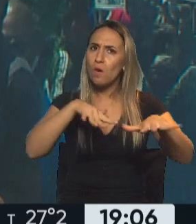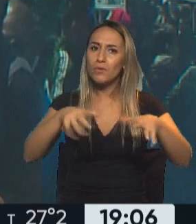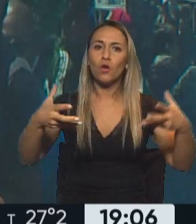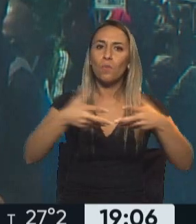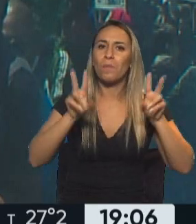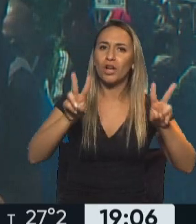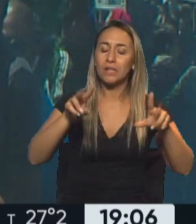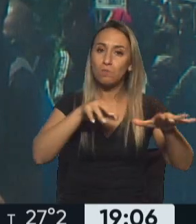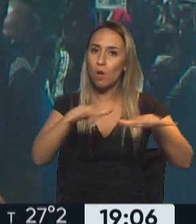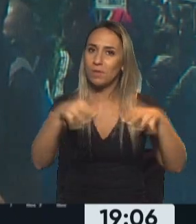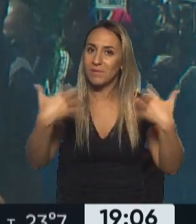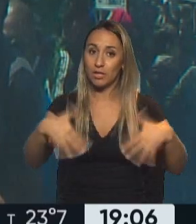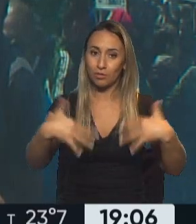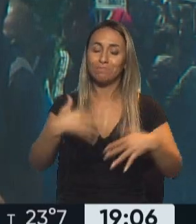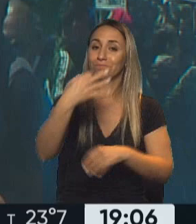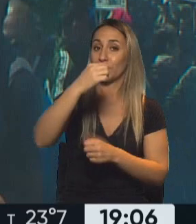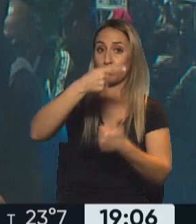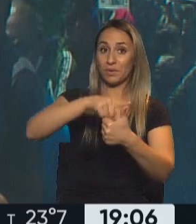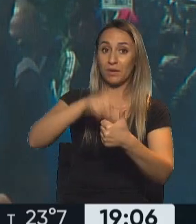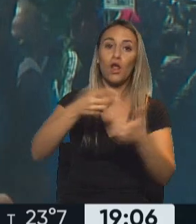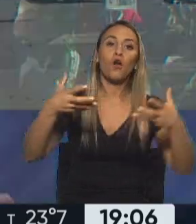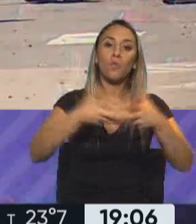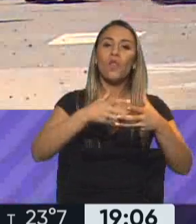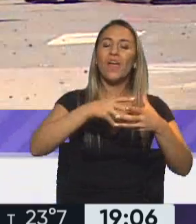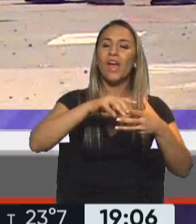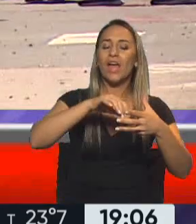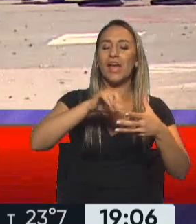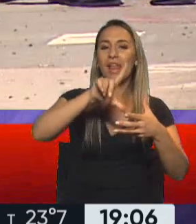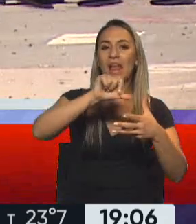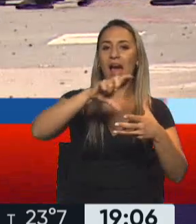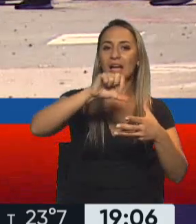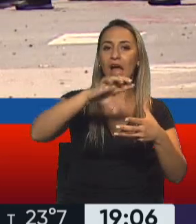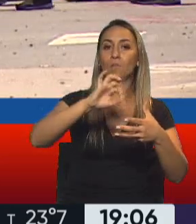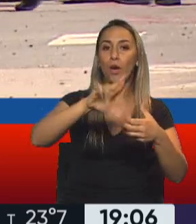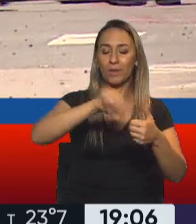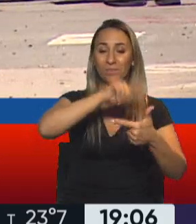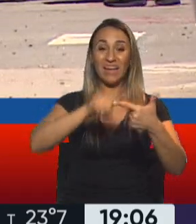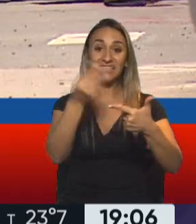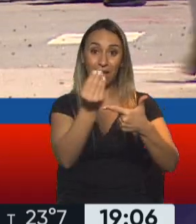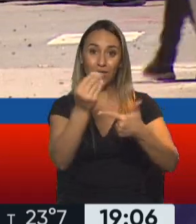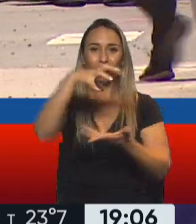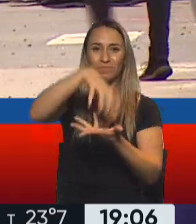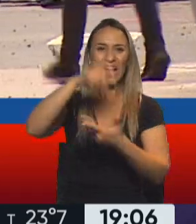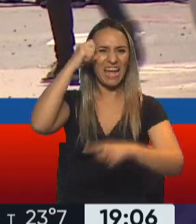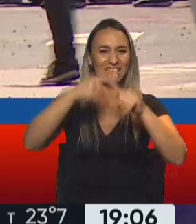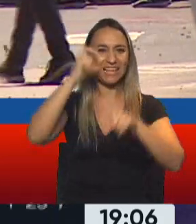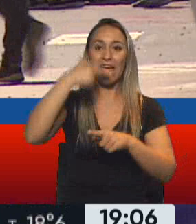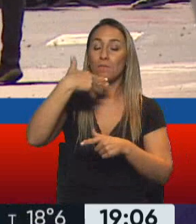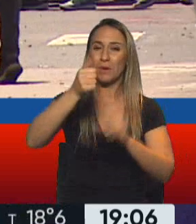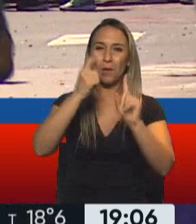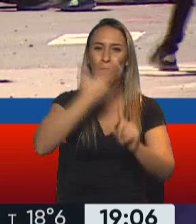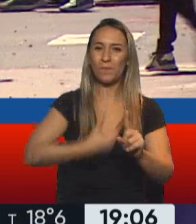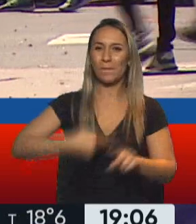podemos encontrar en el encuentro de la Juventud de la Cámpora el sábado ahí en la ex ESMA con el discurso de la vicepresidenta Cristina Fernández de